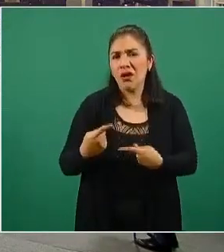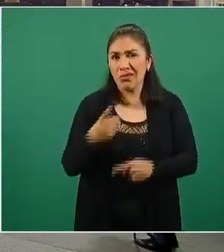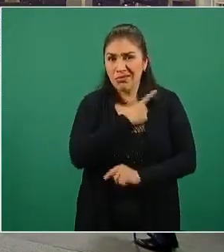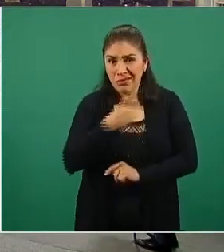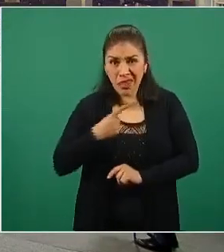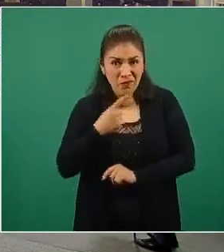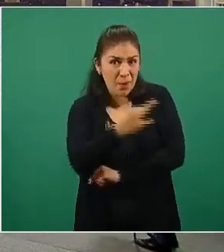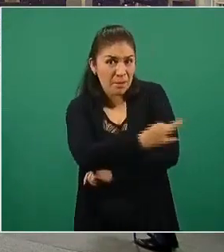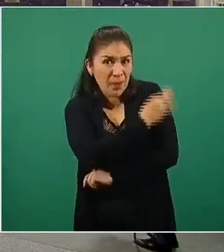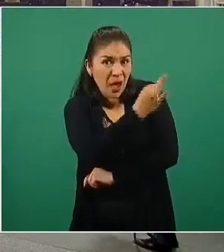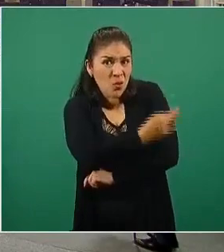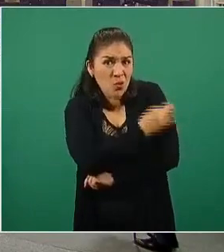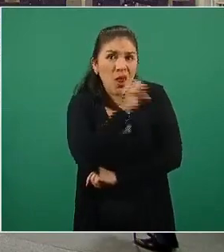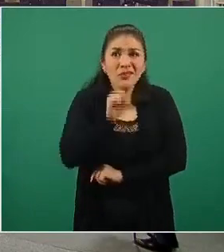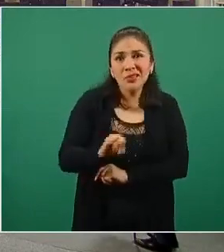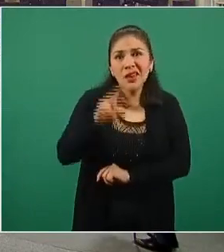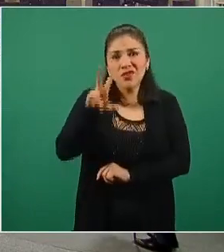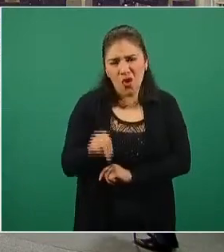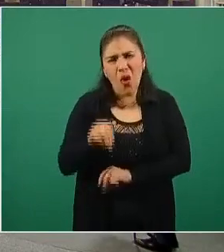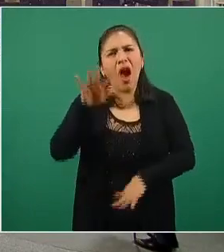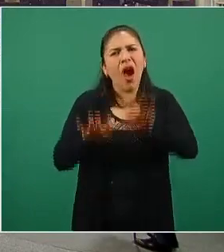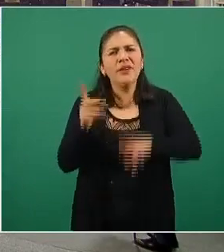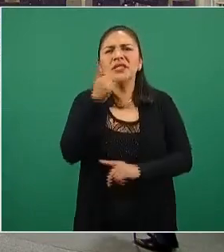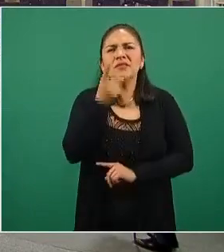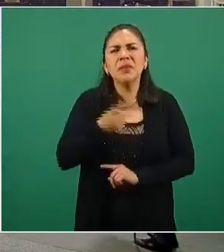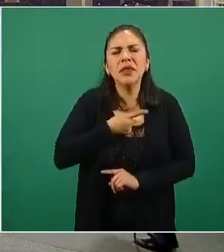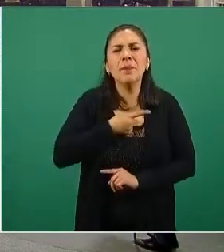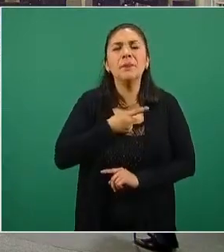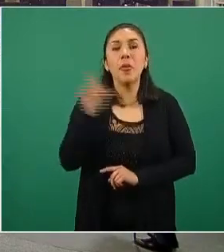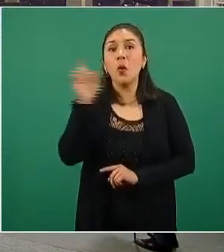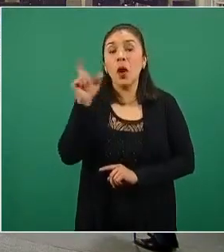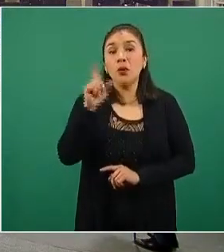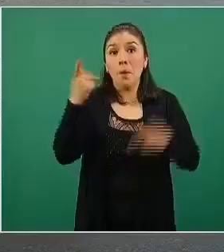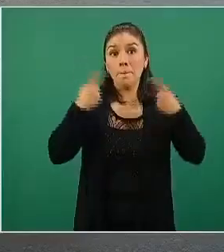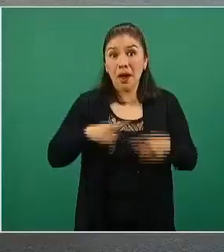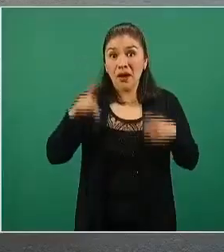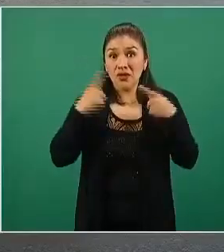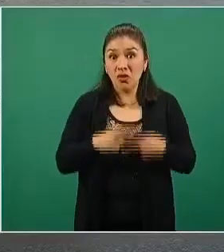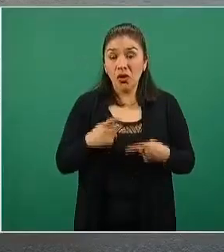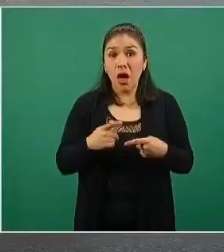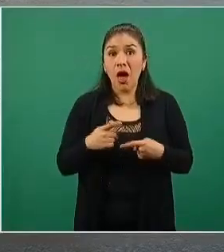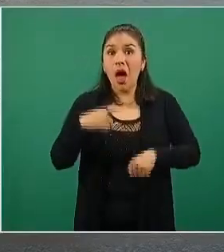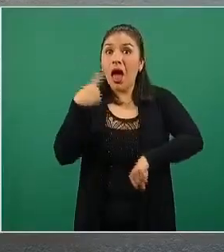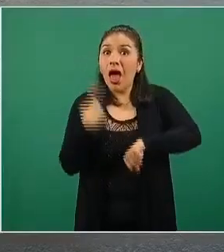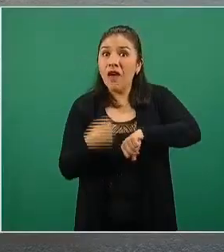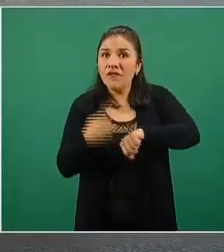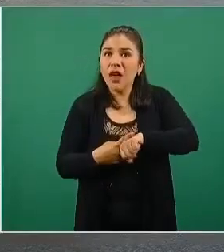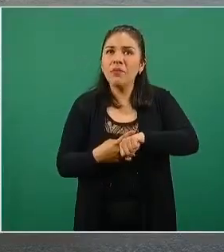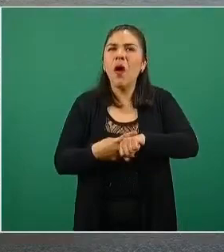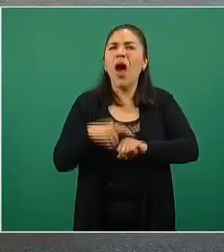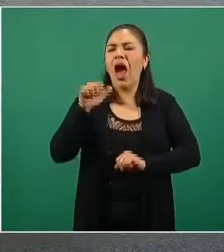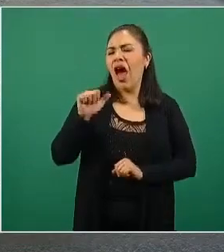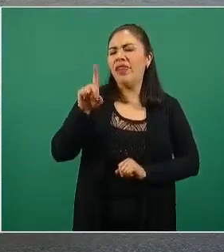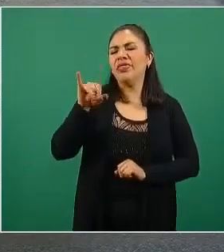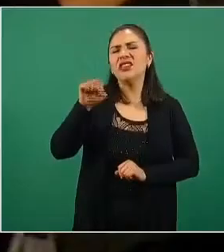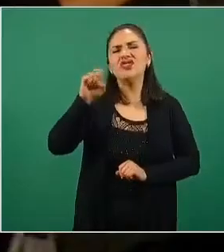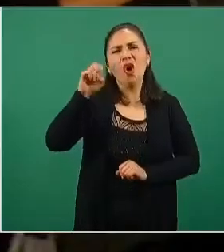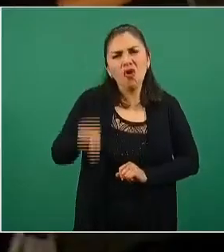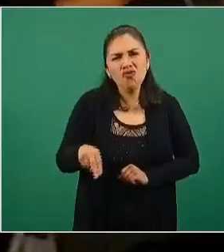vacuna. Nos han comentado en ocasiones anteriores que cuando una persona llega con una enfermedad, digamos, mal de Addison, ¿no?,